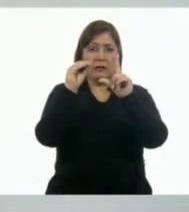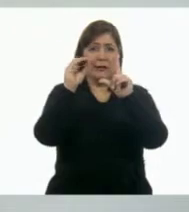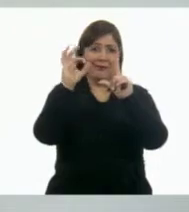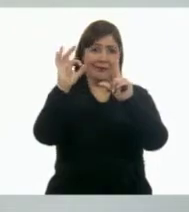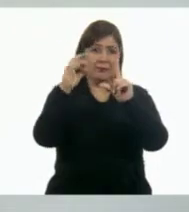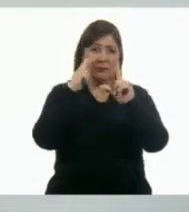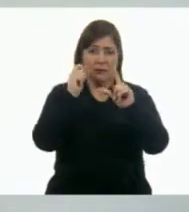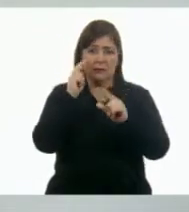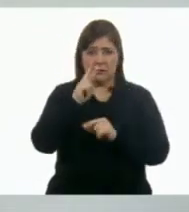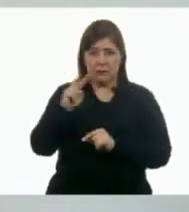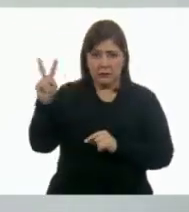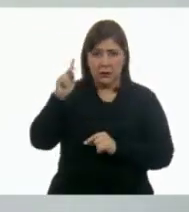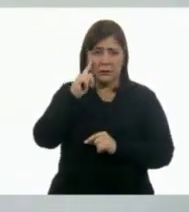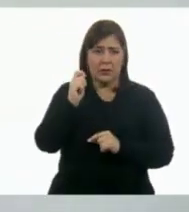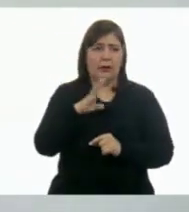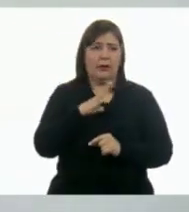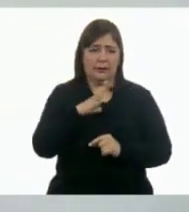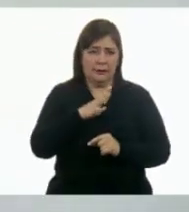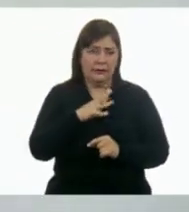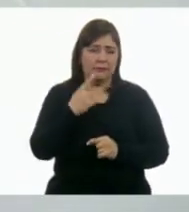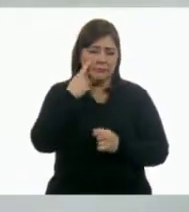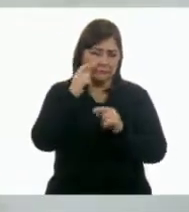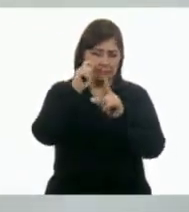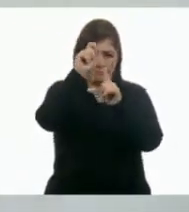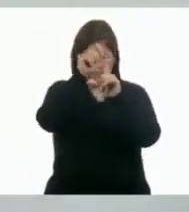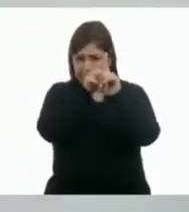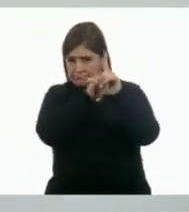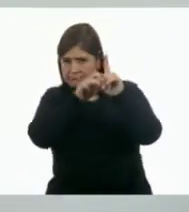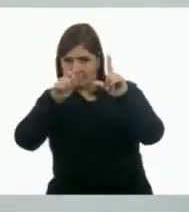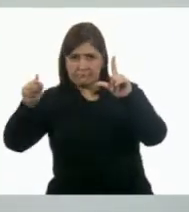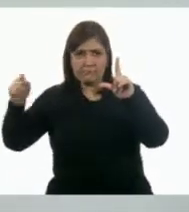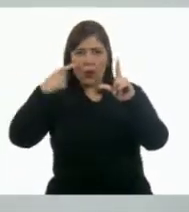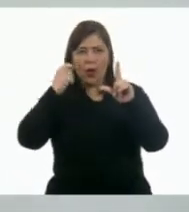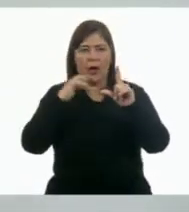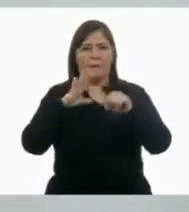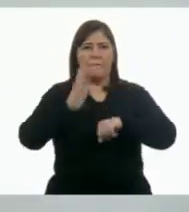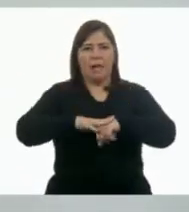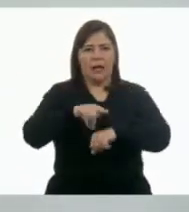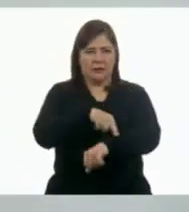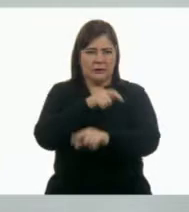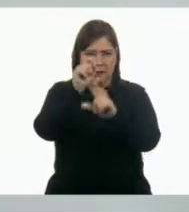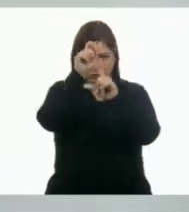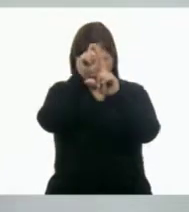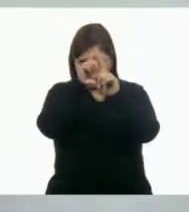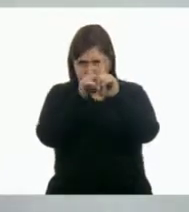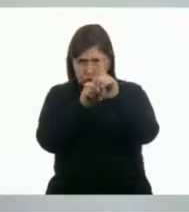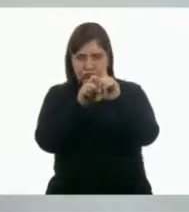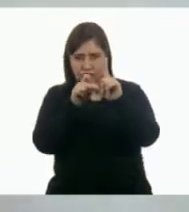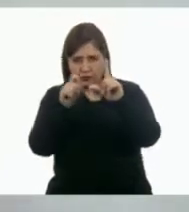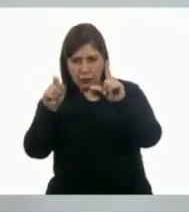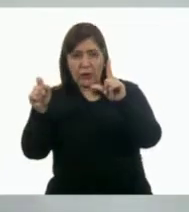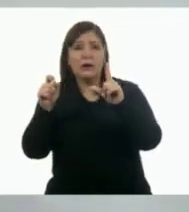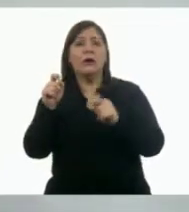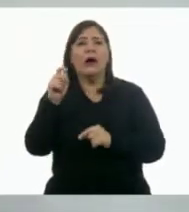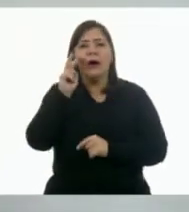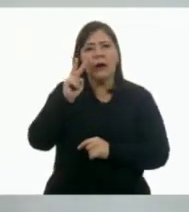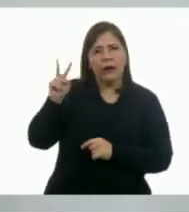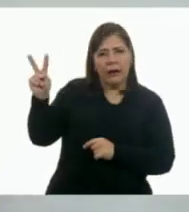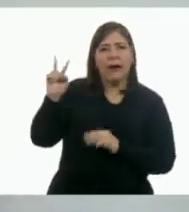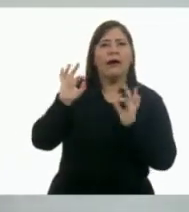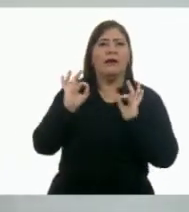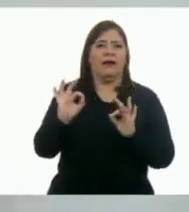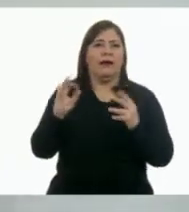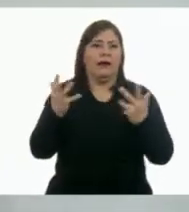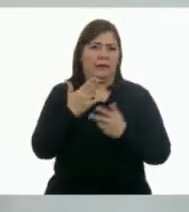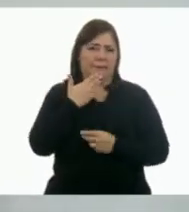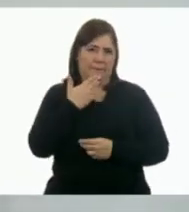tenemos, vamos a trazarla, vamos a prolongarla para que nos quede lo mejor hecha